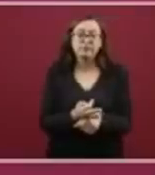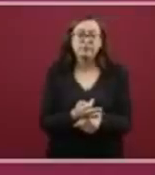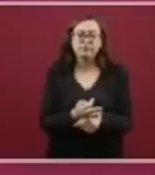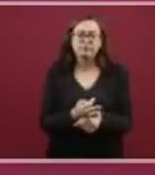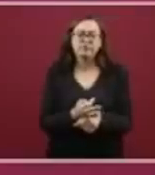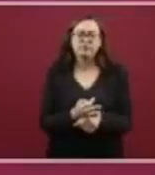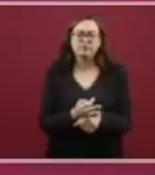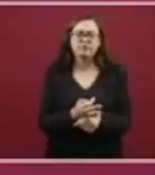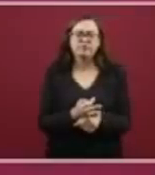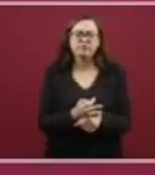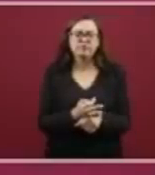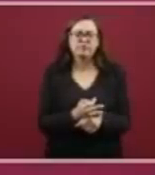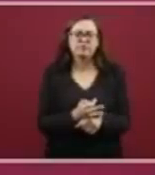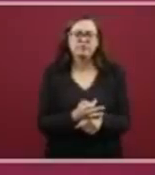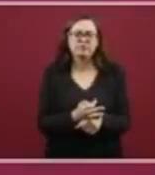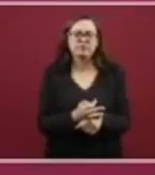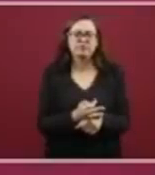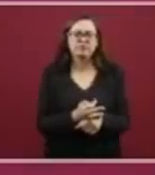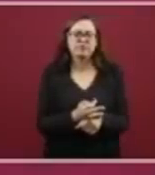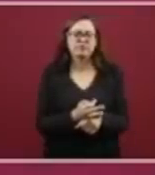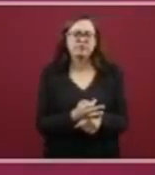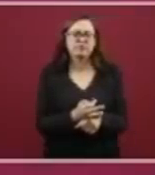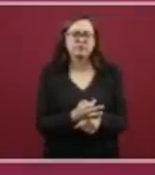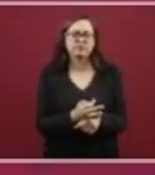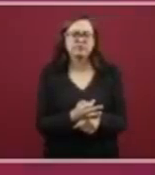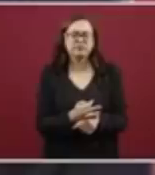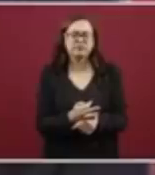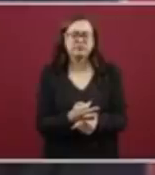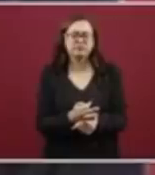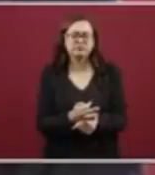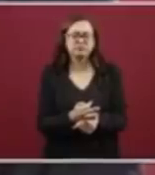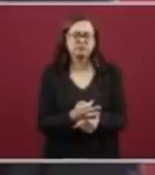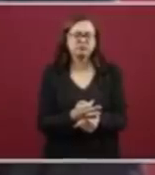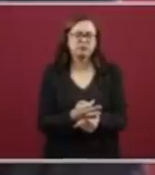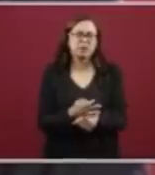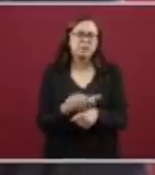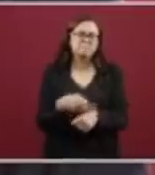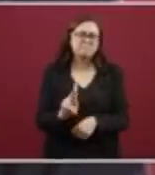dejó la economía de